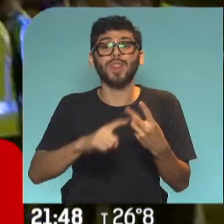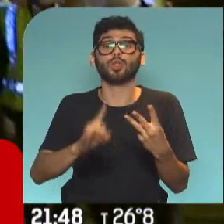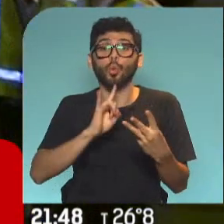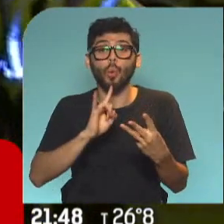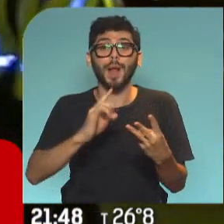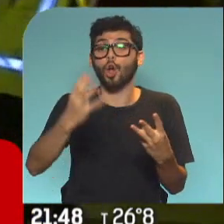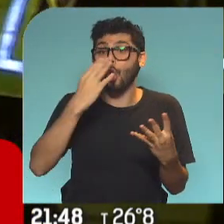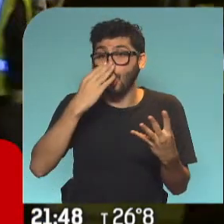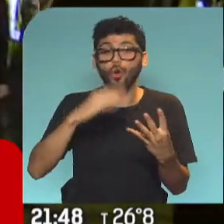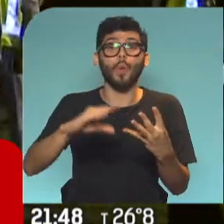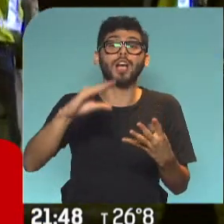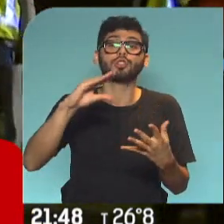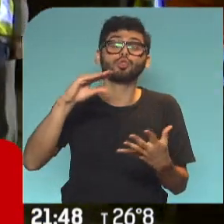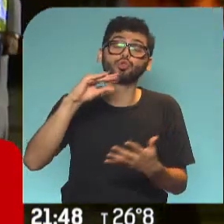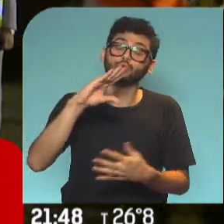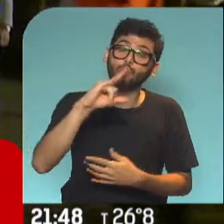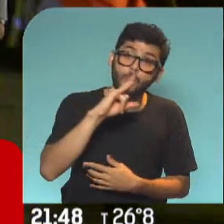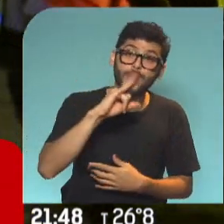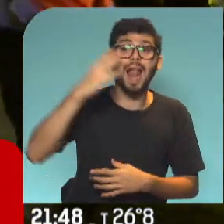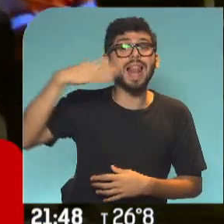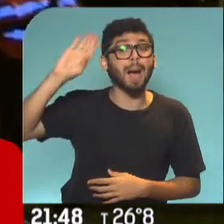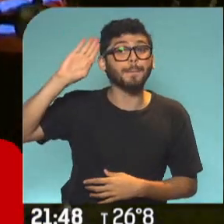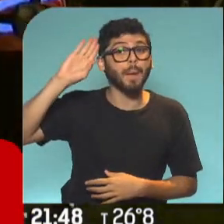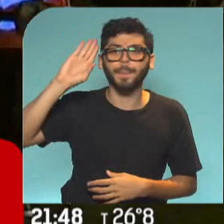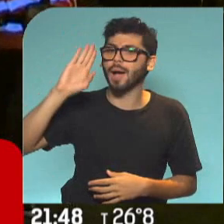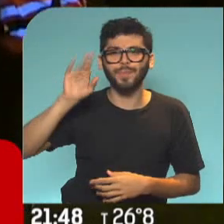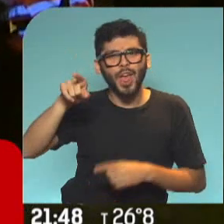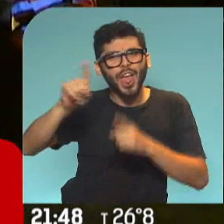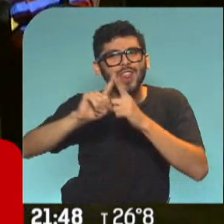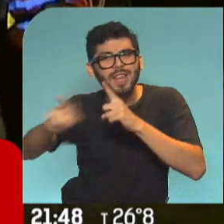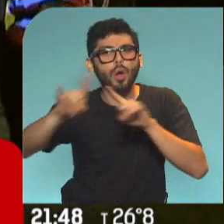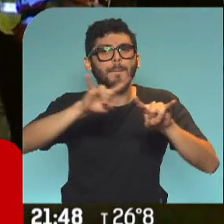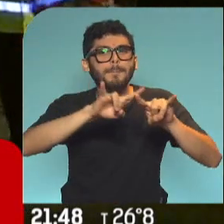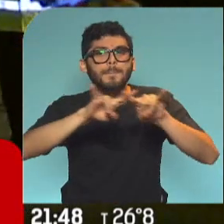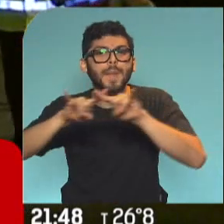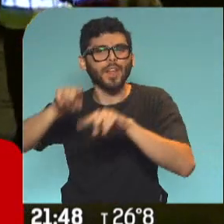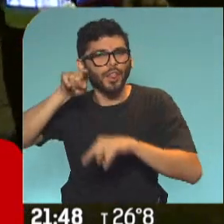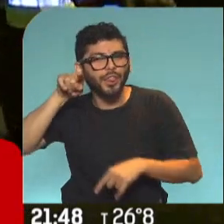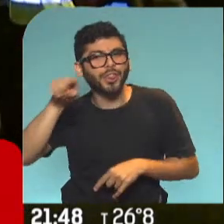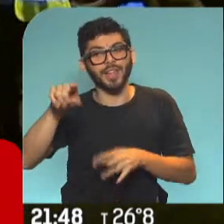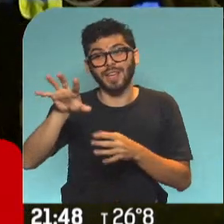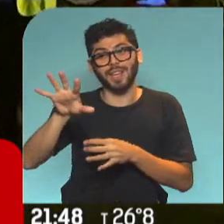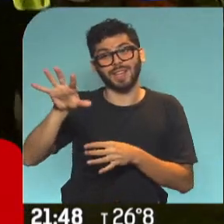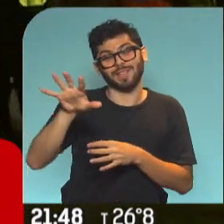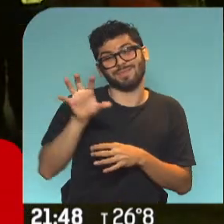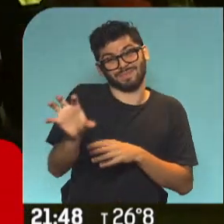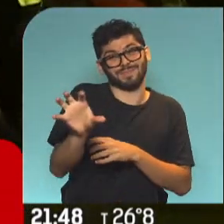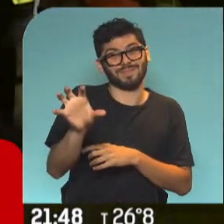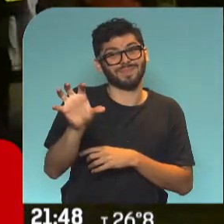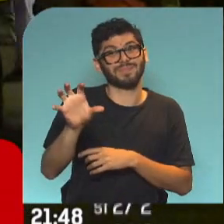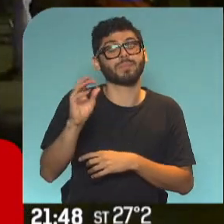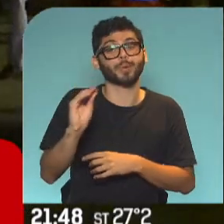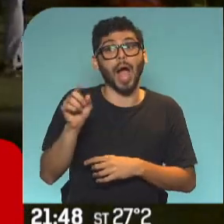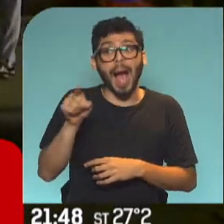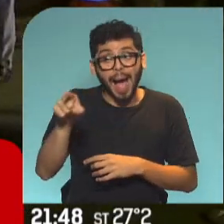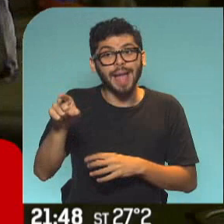Córdoba, Chubut y La Pampa, quienes deben consultar directamente los sitios que disponen cada una de sus jurisdicciones que ya